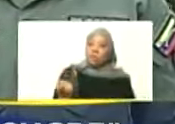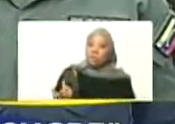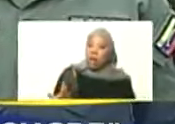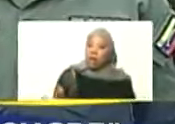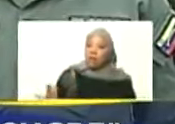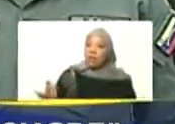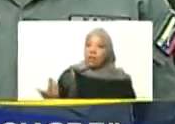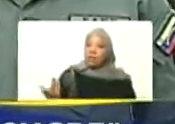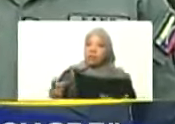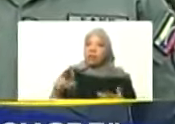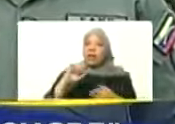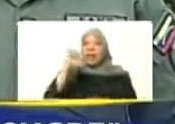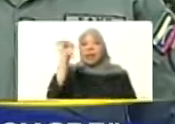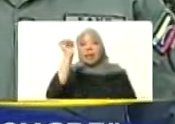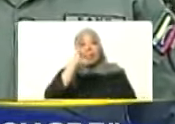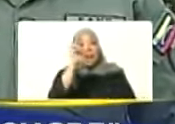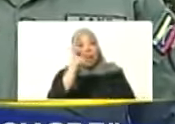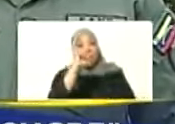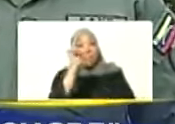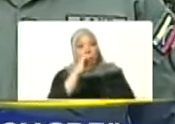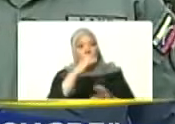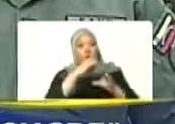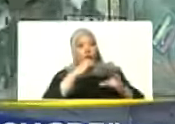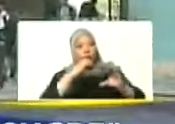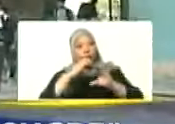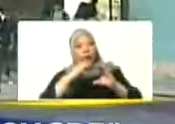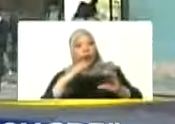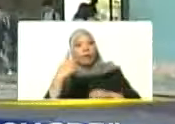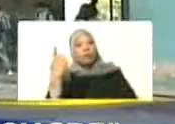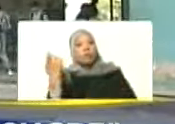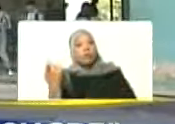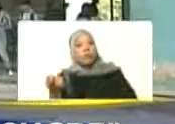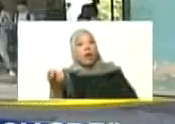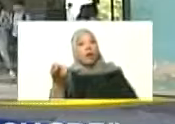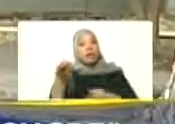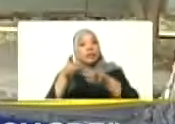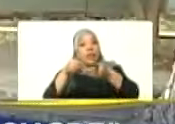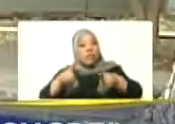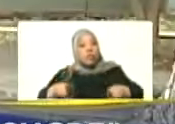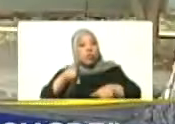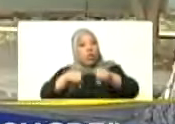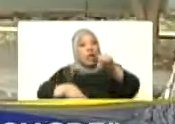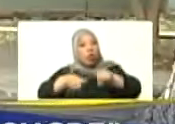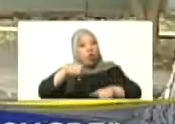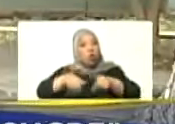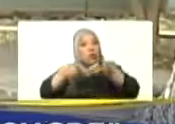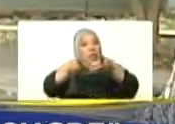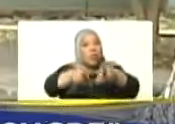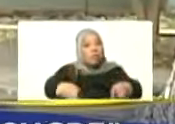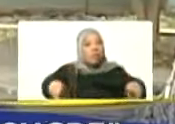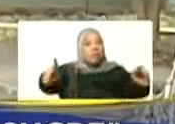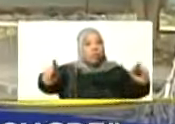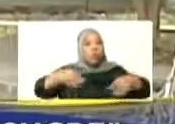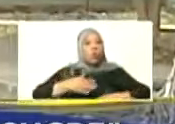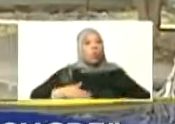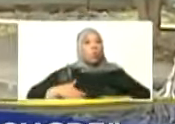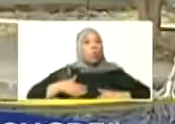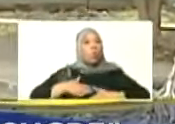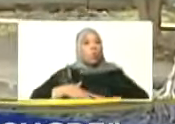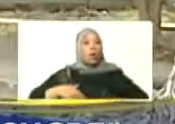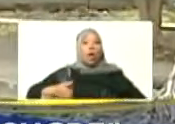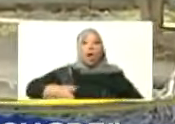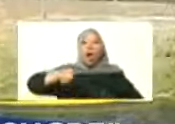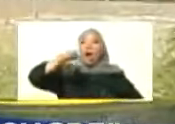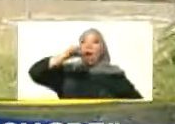almacenamiento, del transporte, de la distribución, de los servicios de bienestar, etcétera. En la guerra de todo el